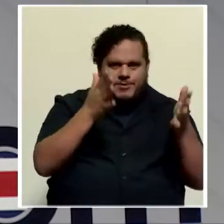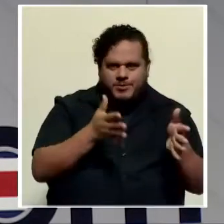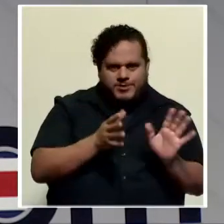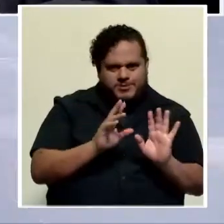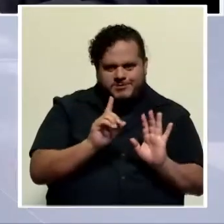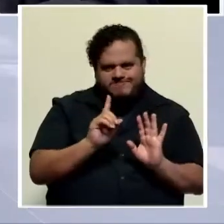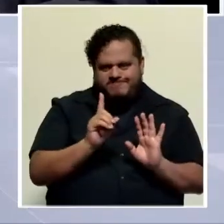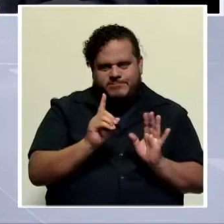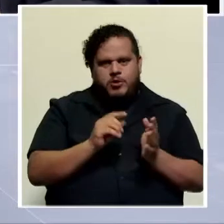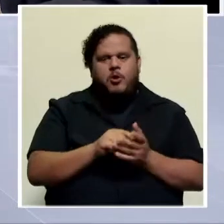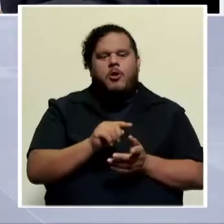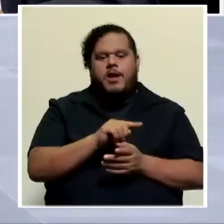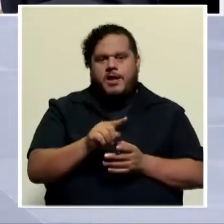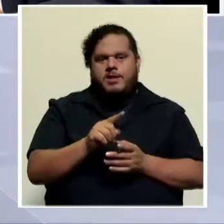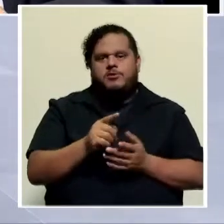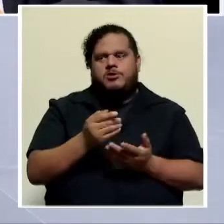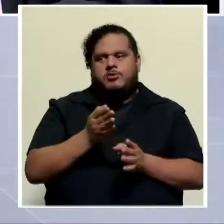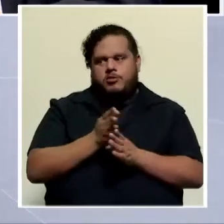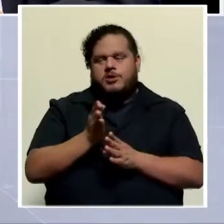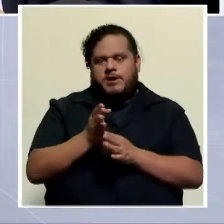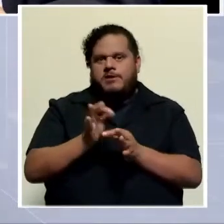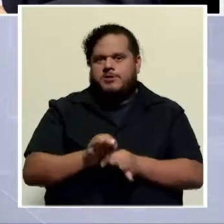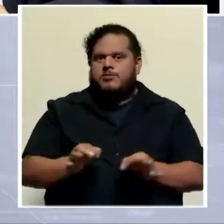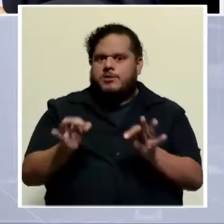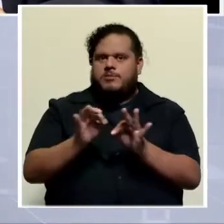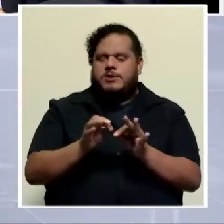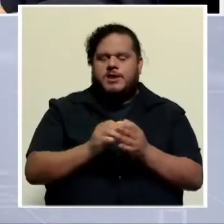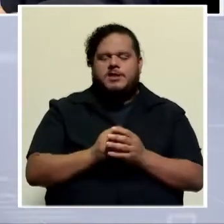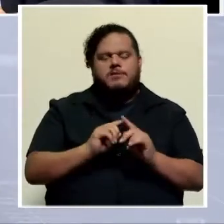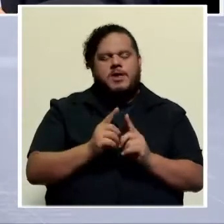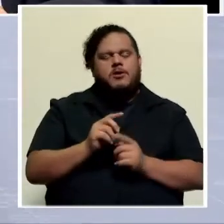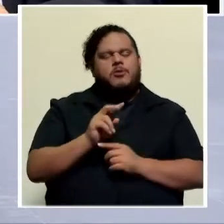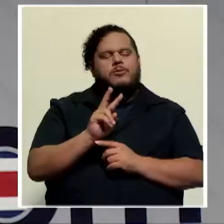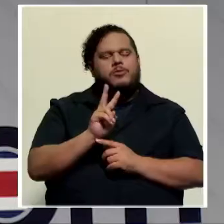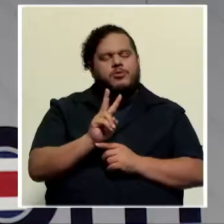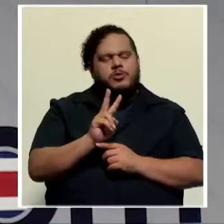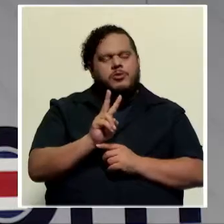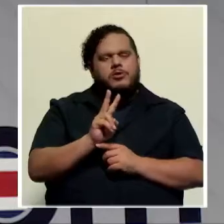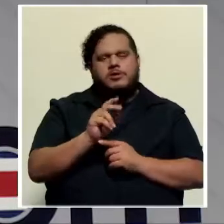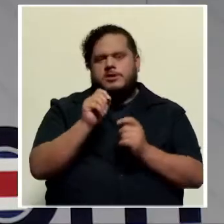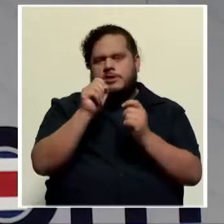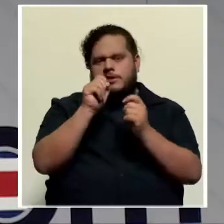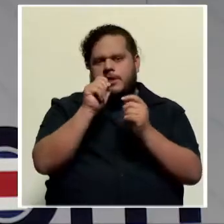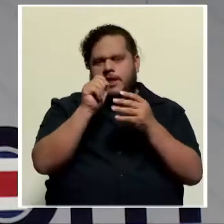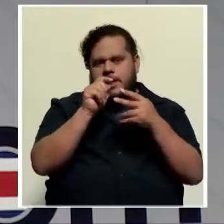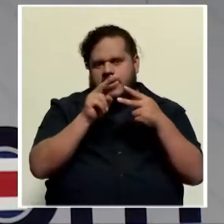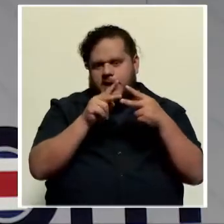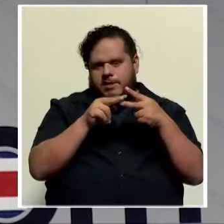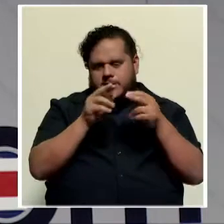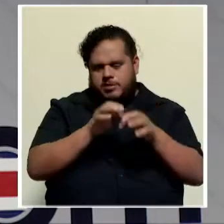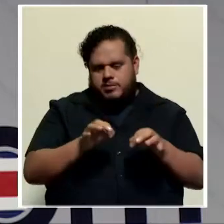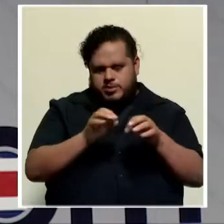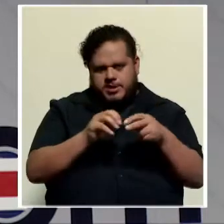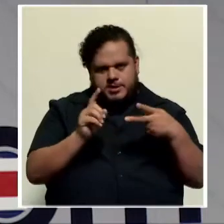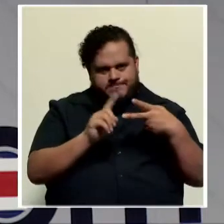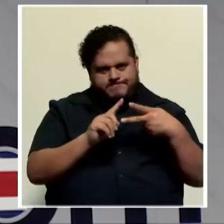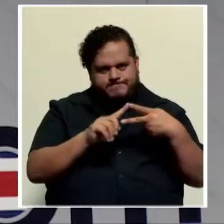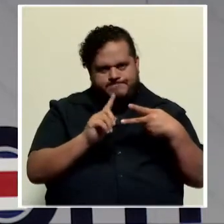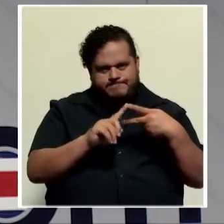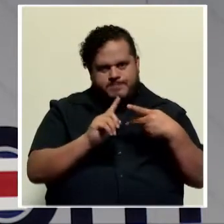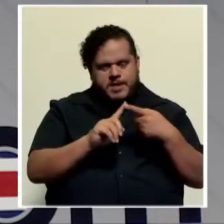hay aplaudidores en política, y eso es importante. Pero me parece que hay dos elementos que son necesarios tener en perspectiva, Irma, y primero de ellos es